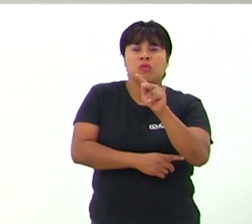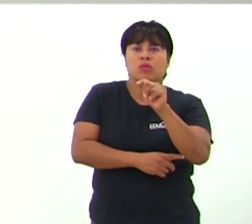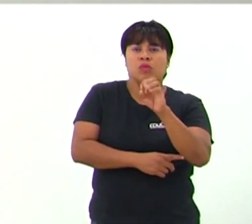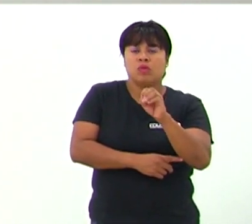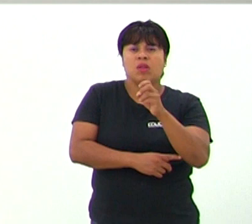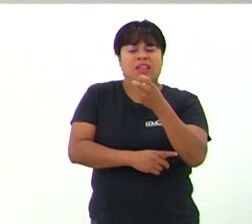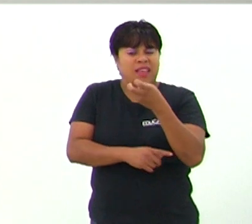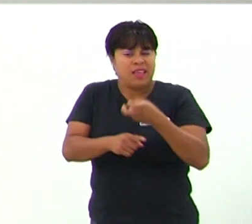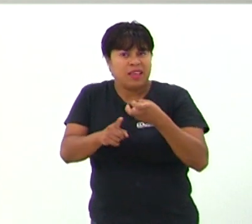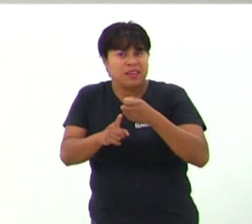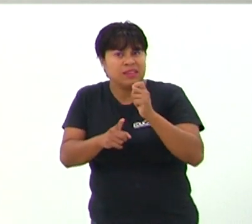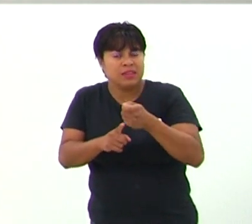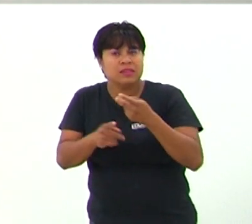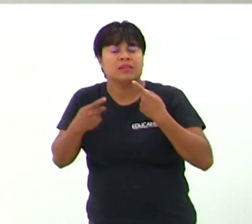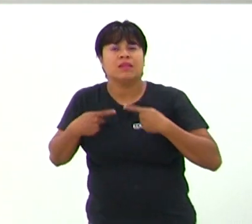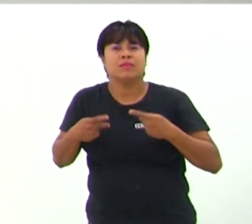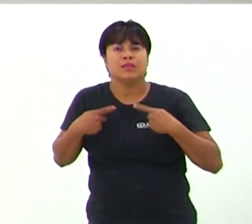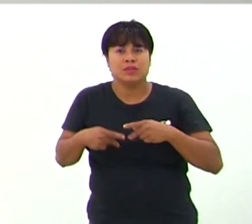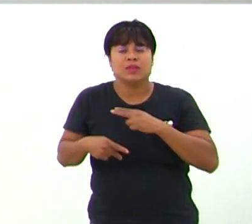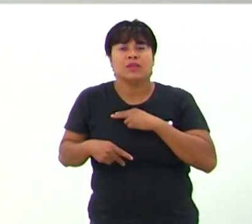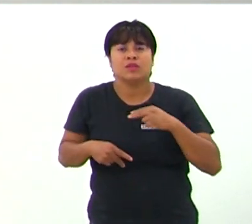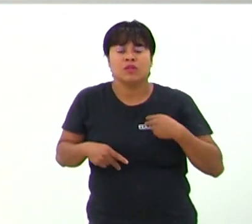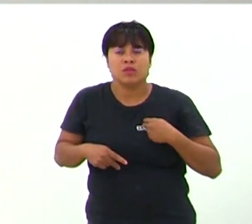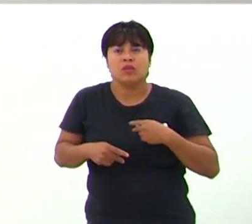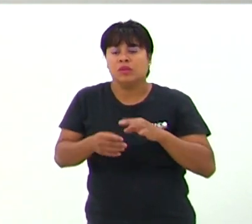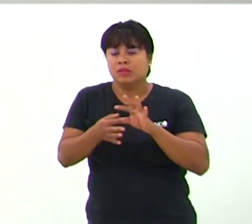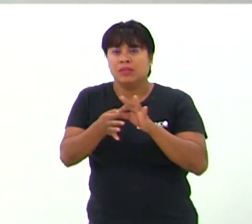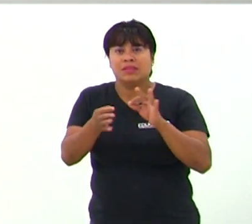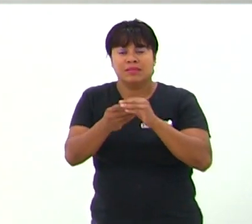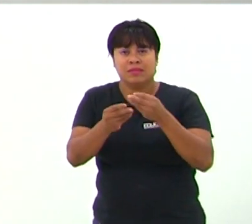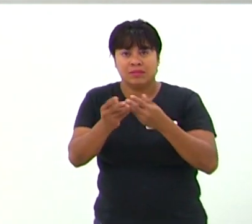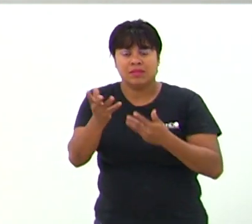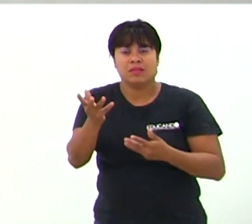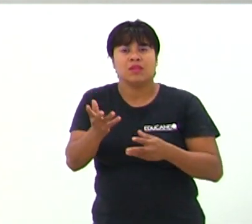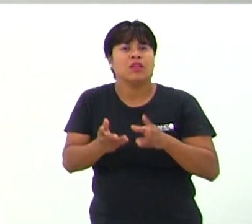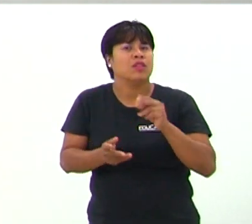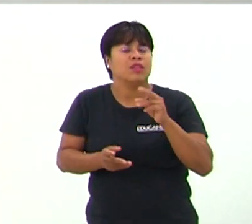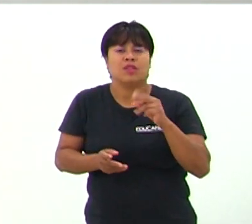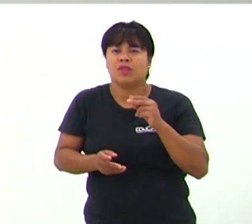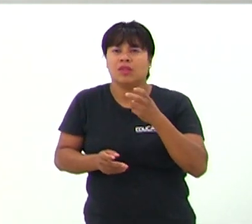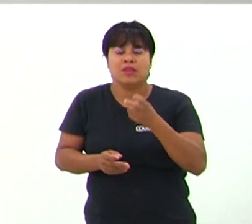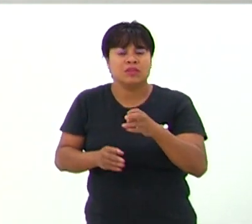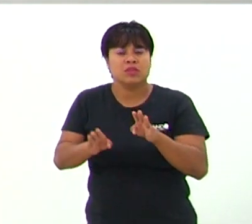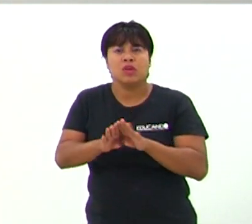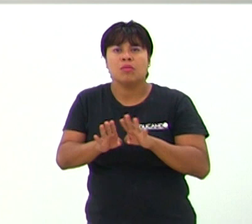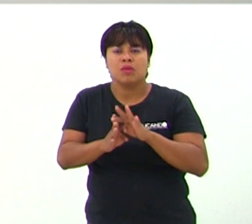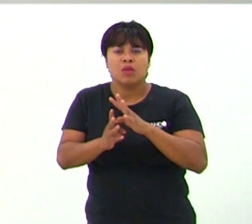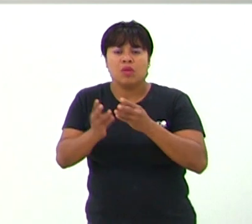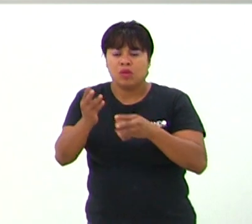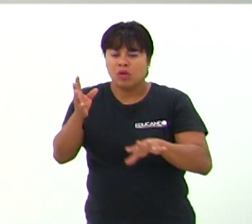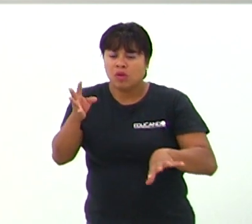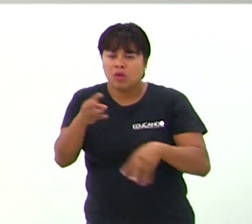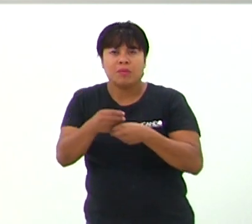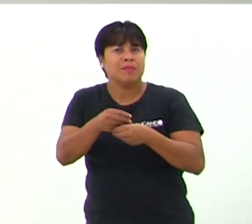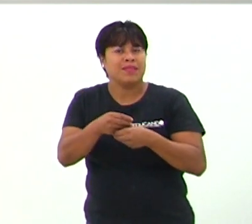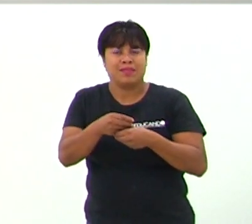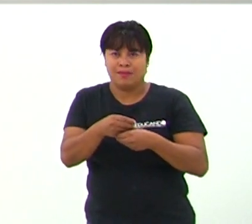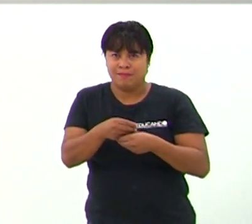este atributo de la persona que estamos describiendo no va a funcionar como complemento,